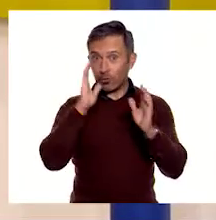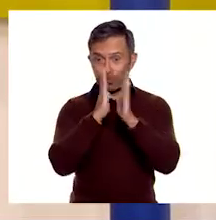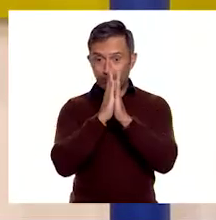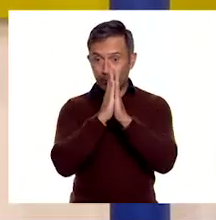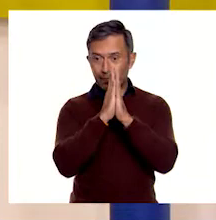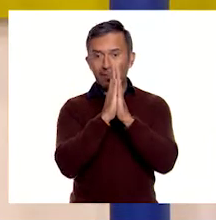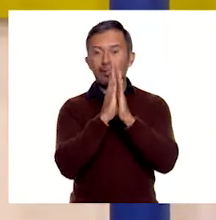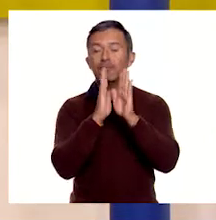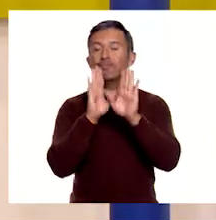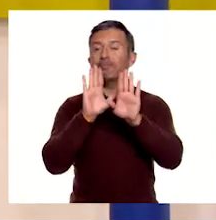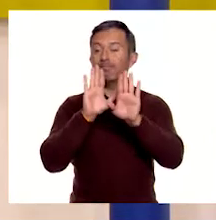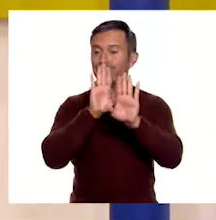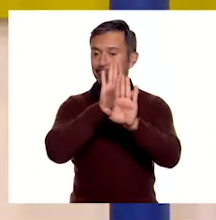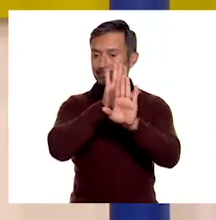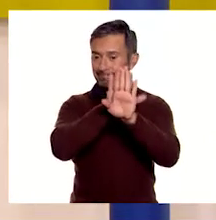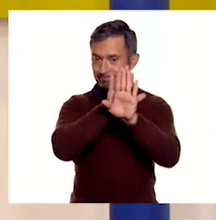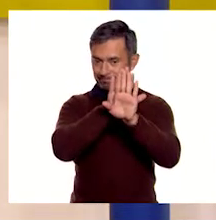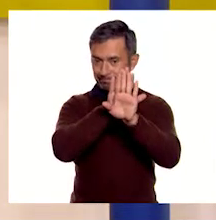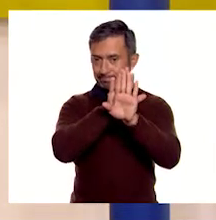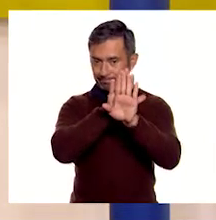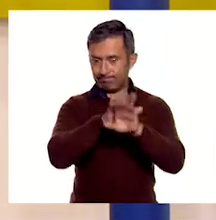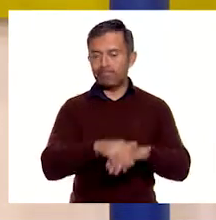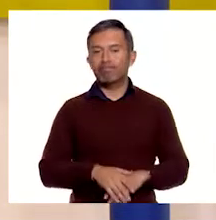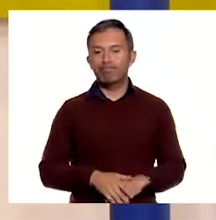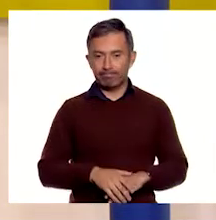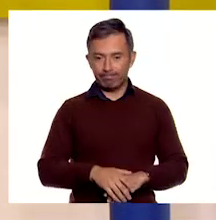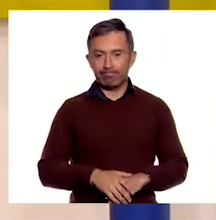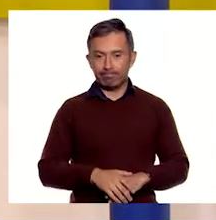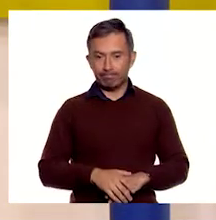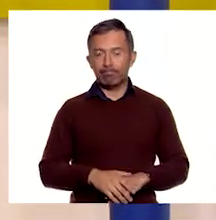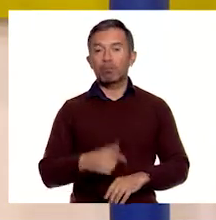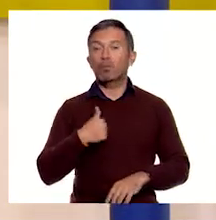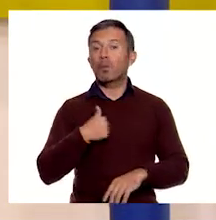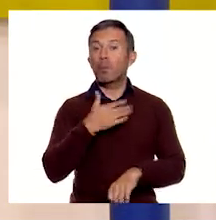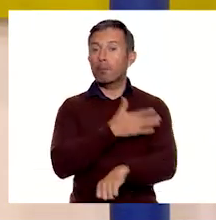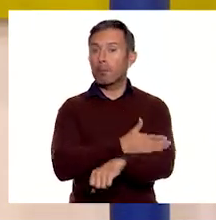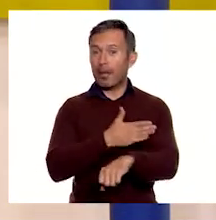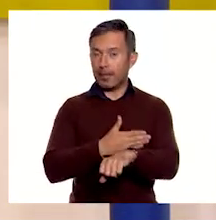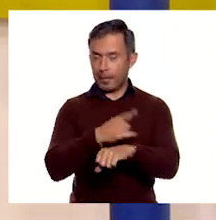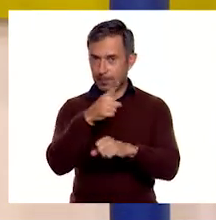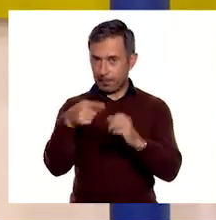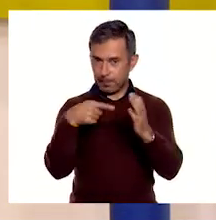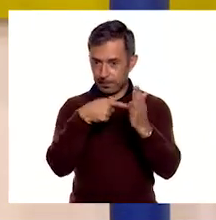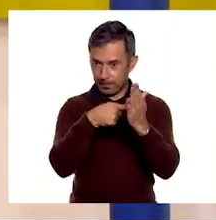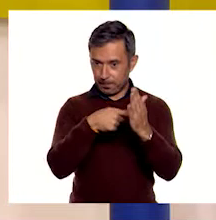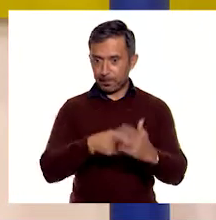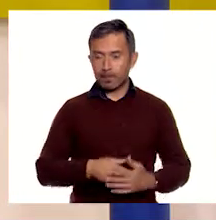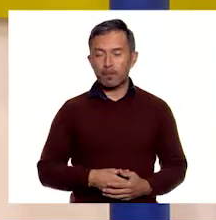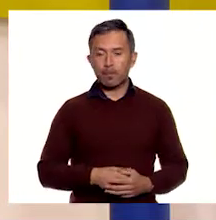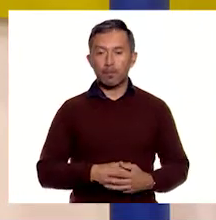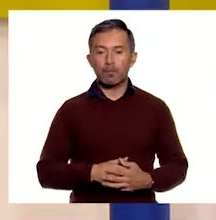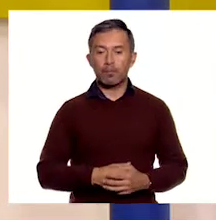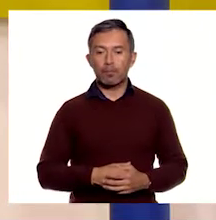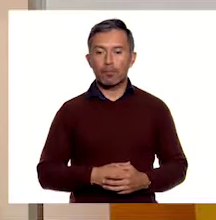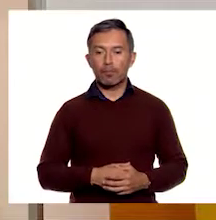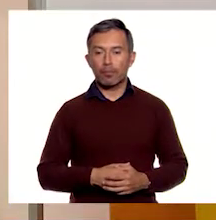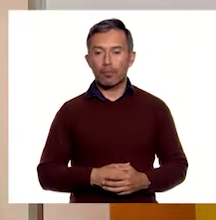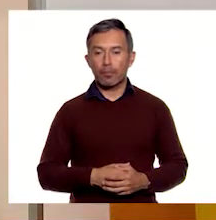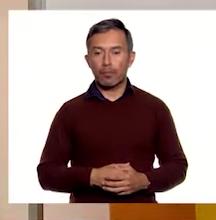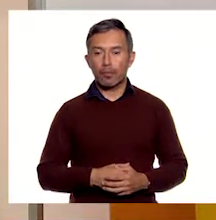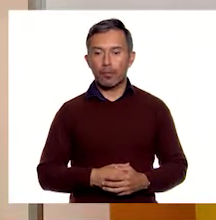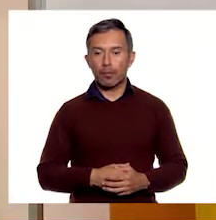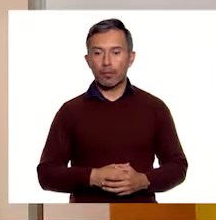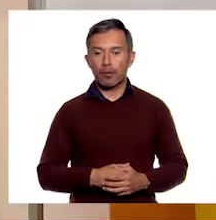derechas. Derechas. Ajá. Así como van. Entonces voy a poner el palito en medio. Y ya nos quedó nuestro